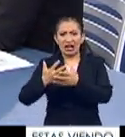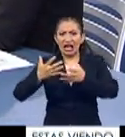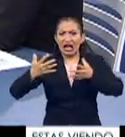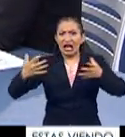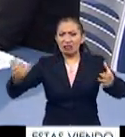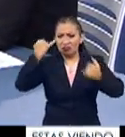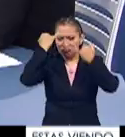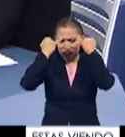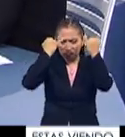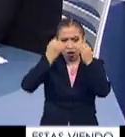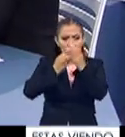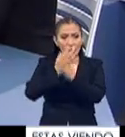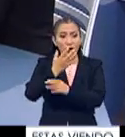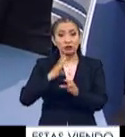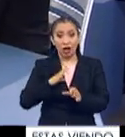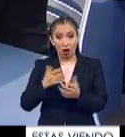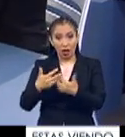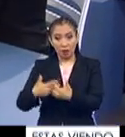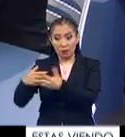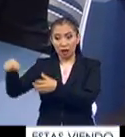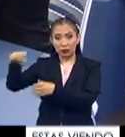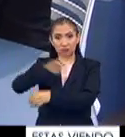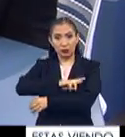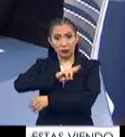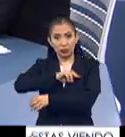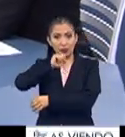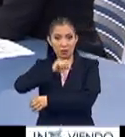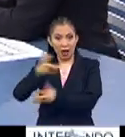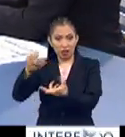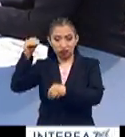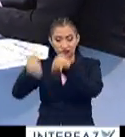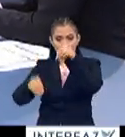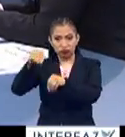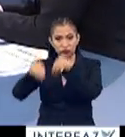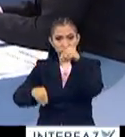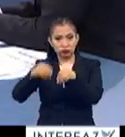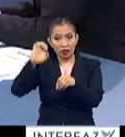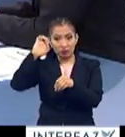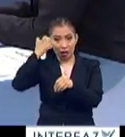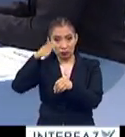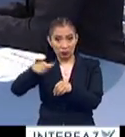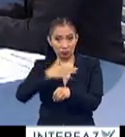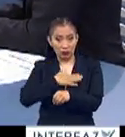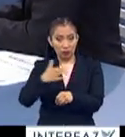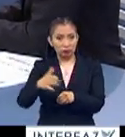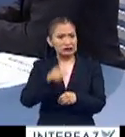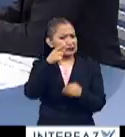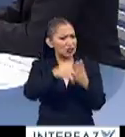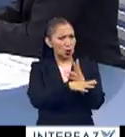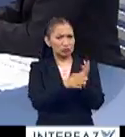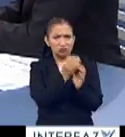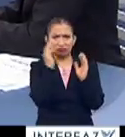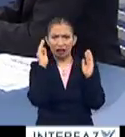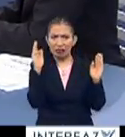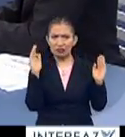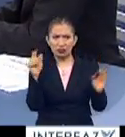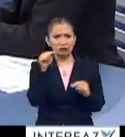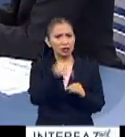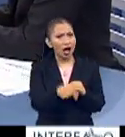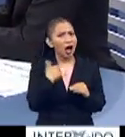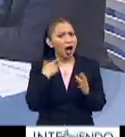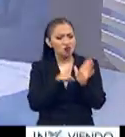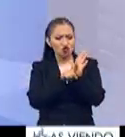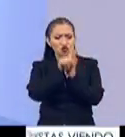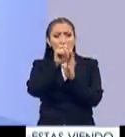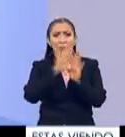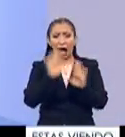inmensas gracias a estos. Y ahora ya hay industrias, ya hay empresas privadas que también están en esta conquista por el espacio, ¿no? Eso es bueno. Y hacen cosas sensacionales, o sea, ya los cohetes